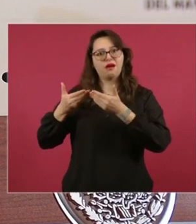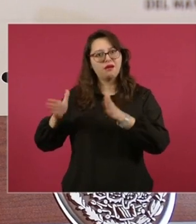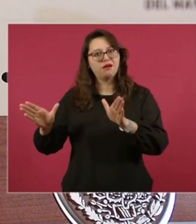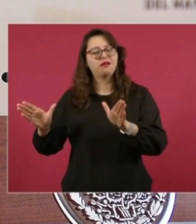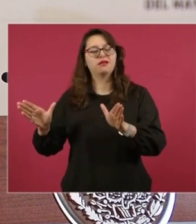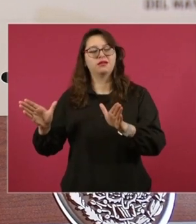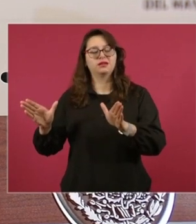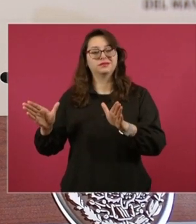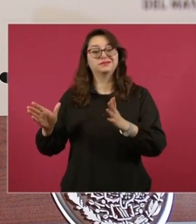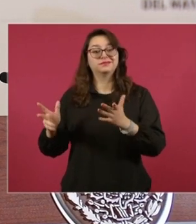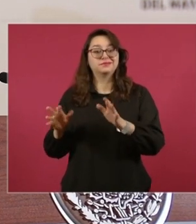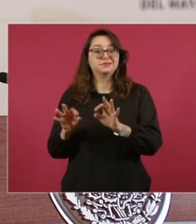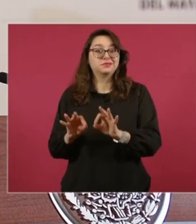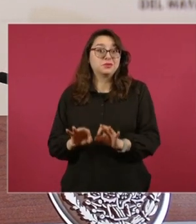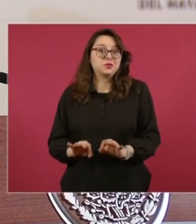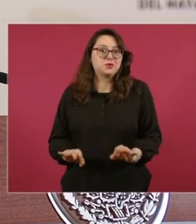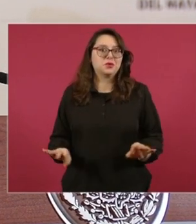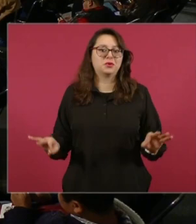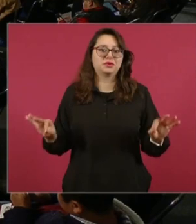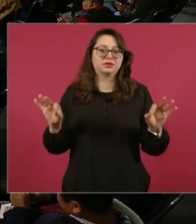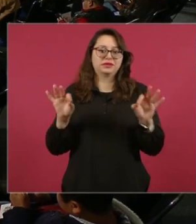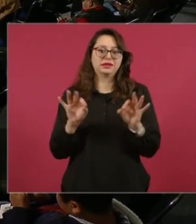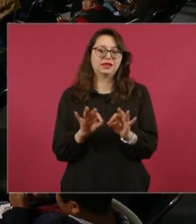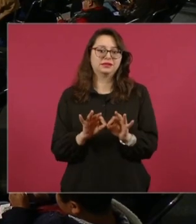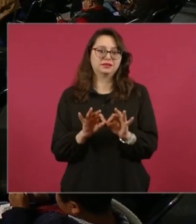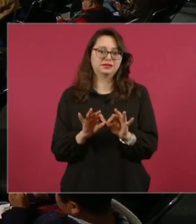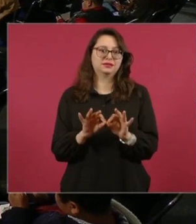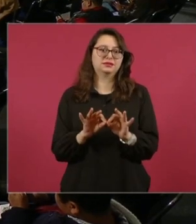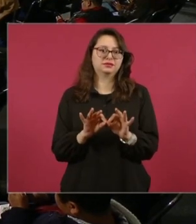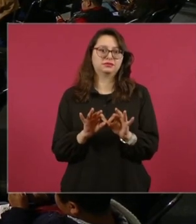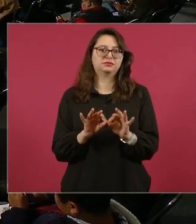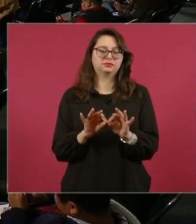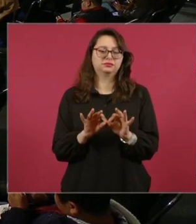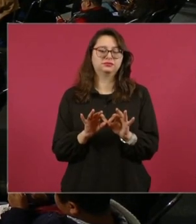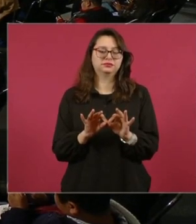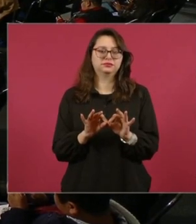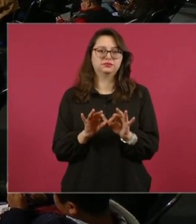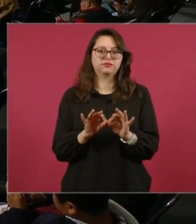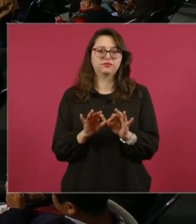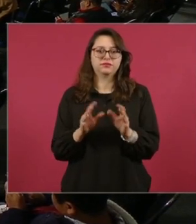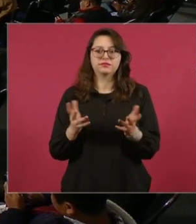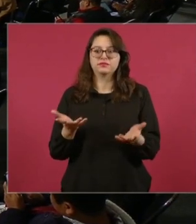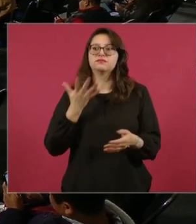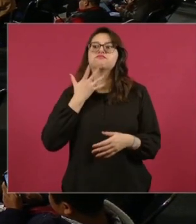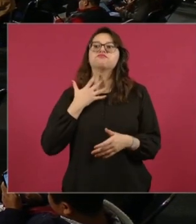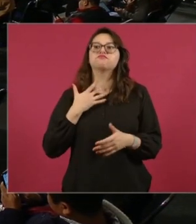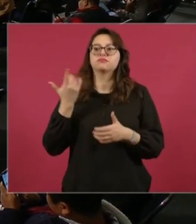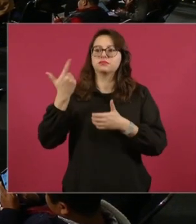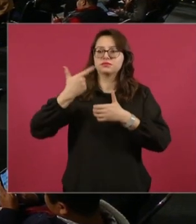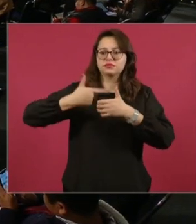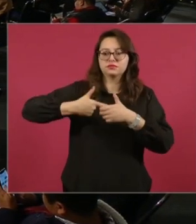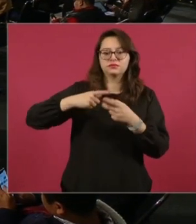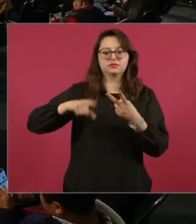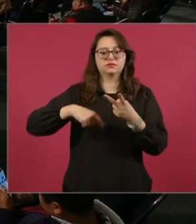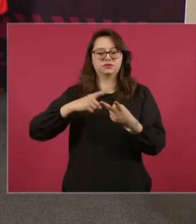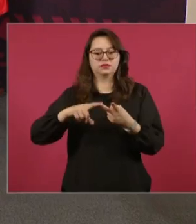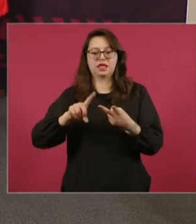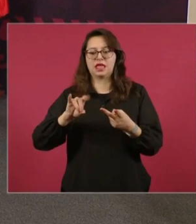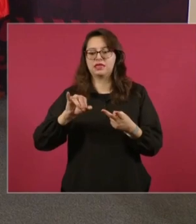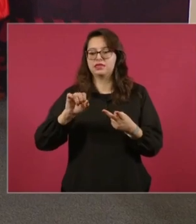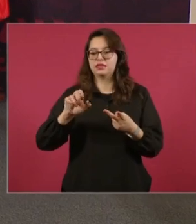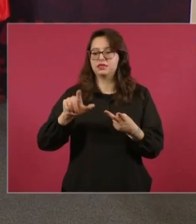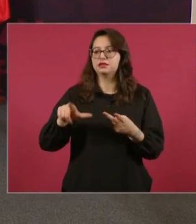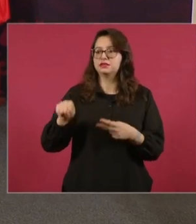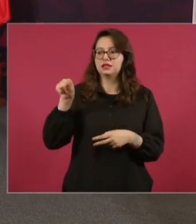es muy importante el que tengamos gasolinas y diésel de